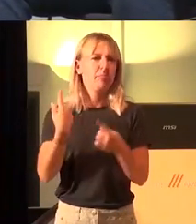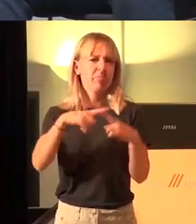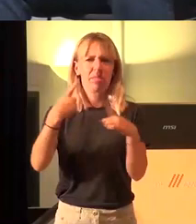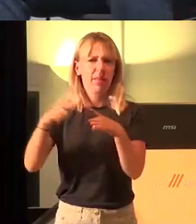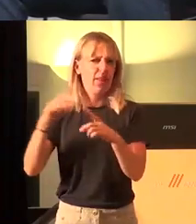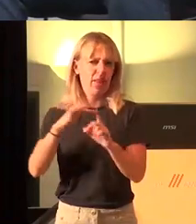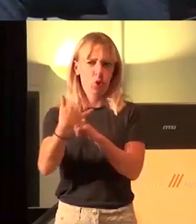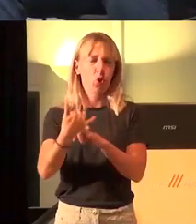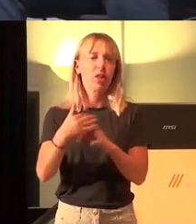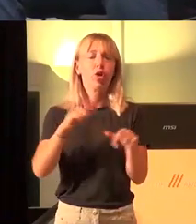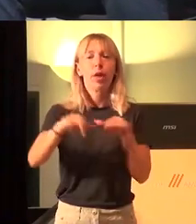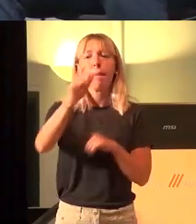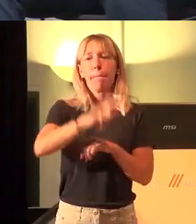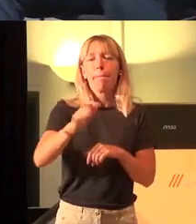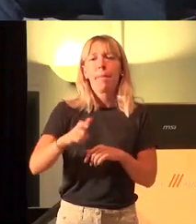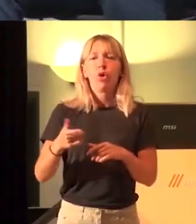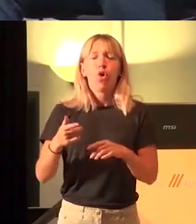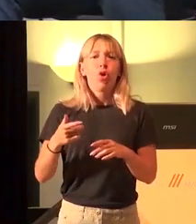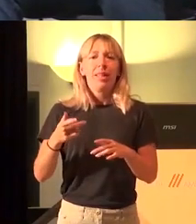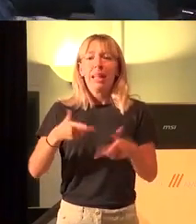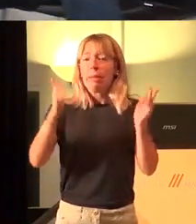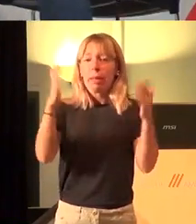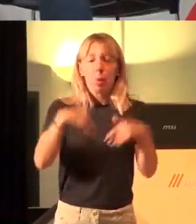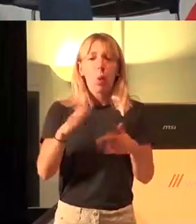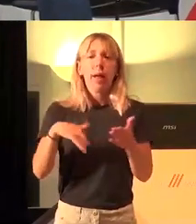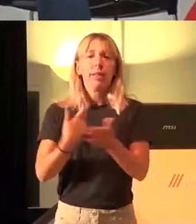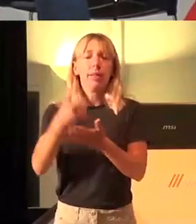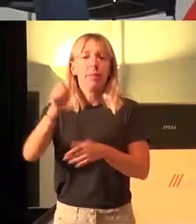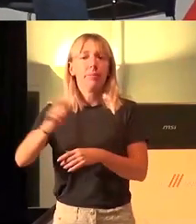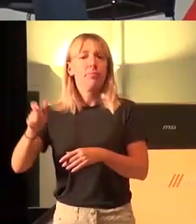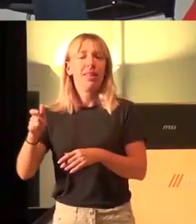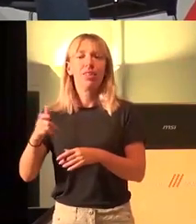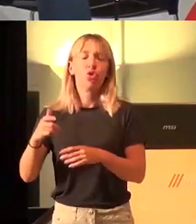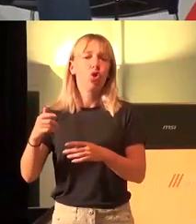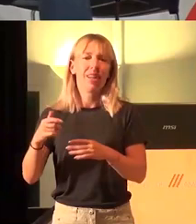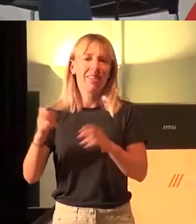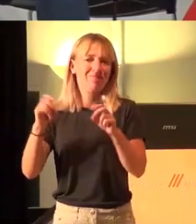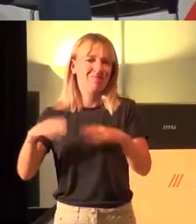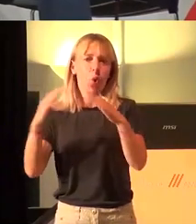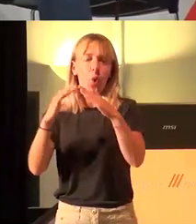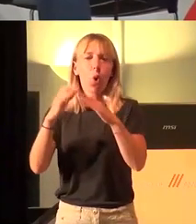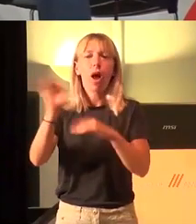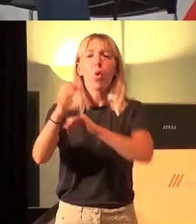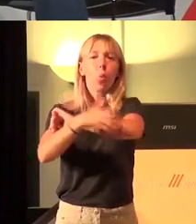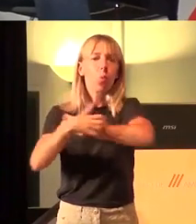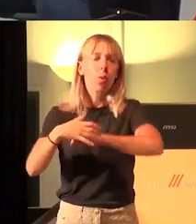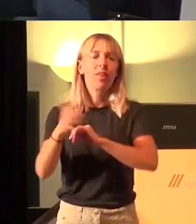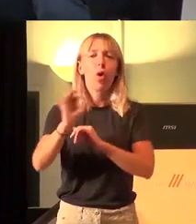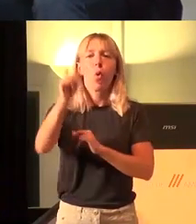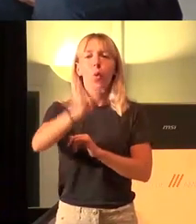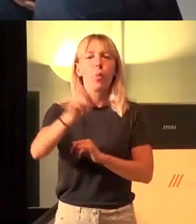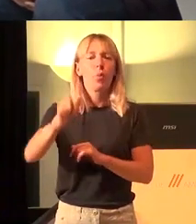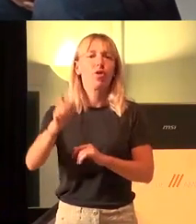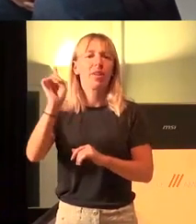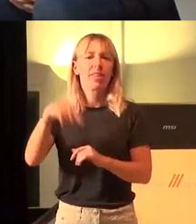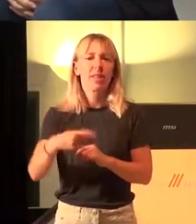diferentes contextos, desde personas que están privadas de libertad hasta personas en situación de sin hogar, personas en situación de pobreza, personas que están